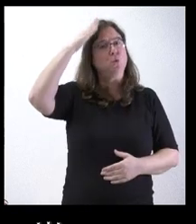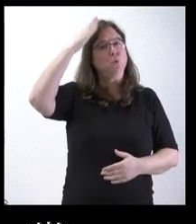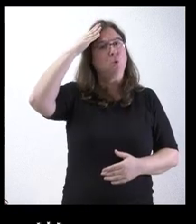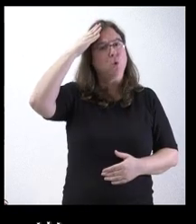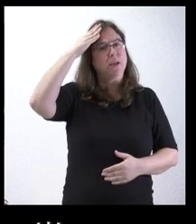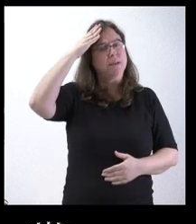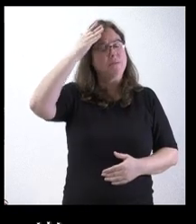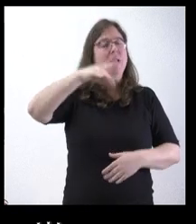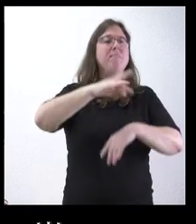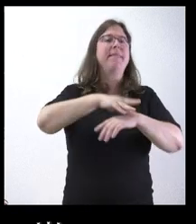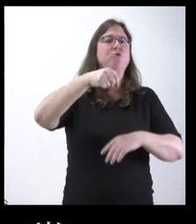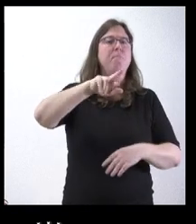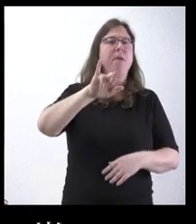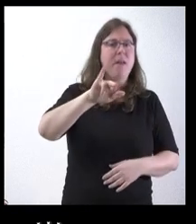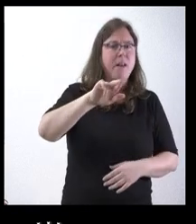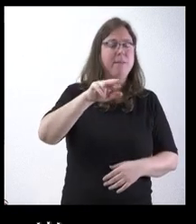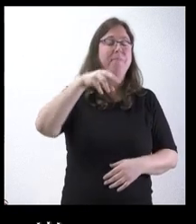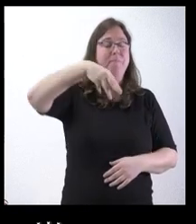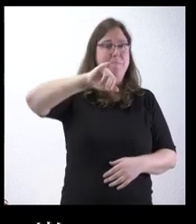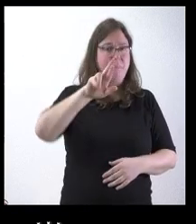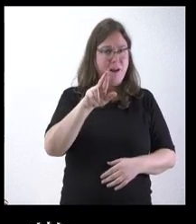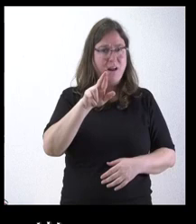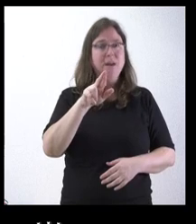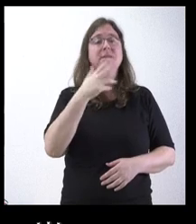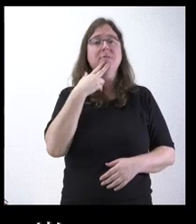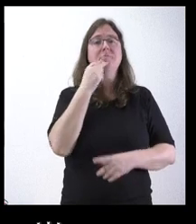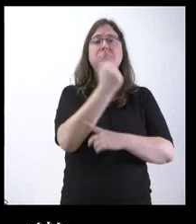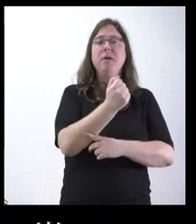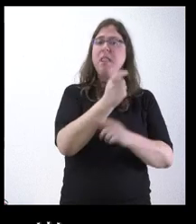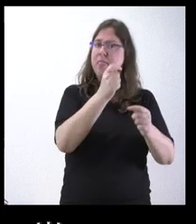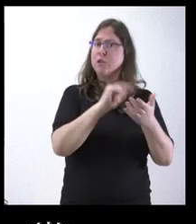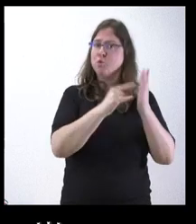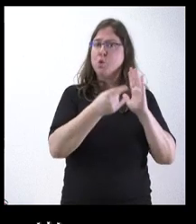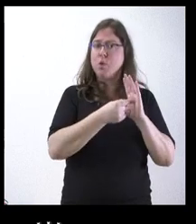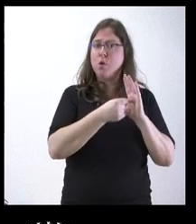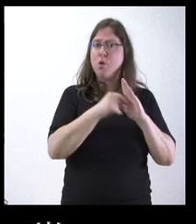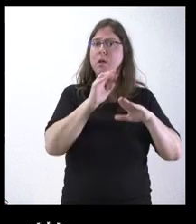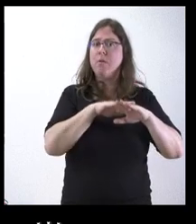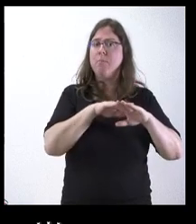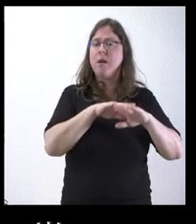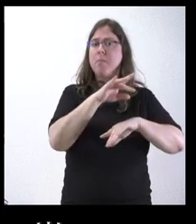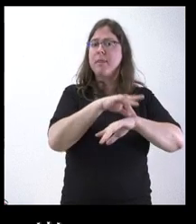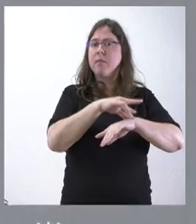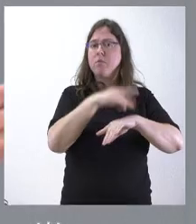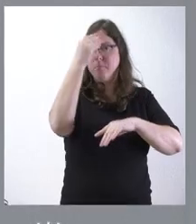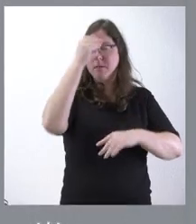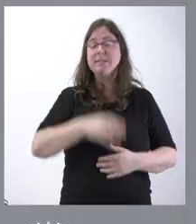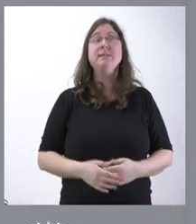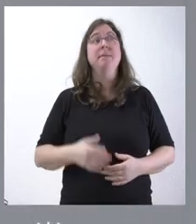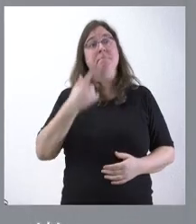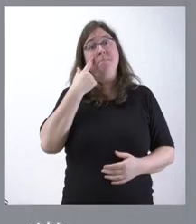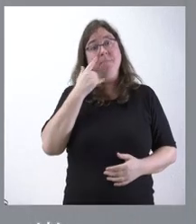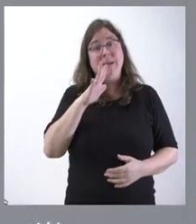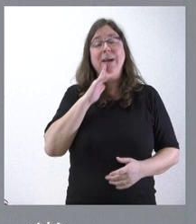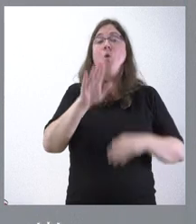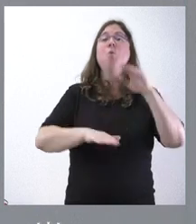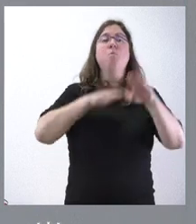mir eh va a contribuir a que a que se solucione el problema de la falta de médicos pues mire Aquí hay un